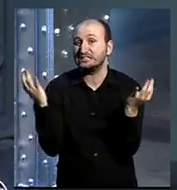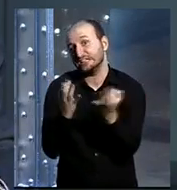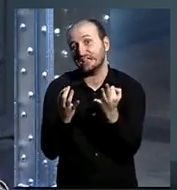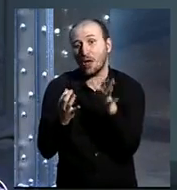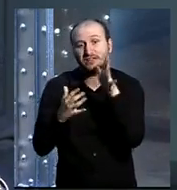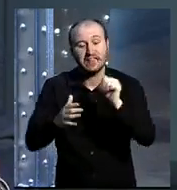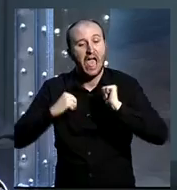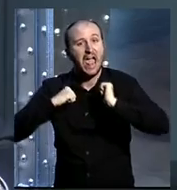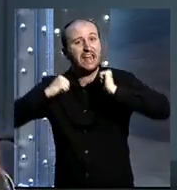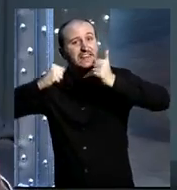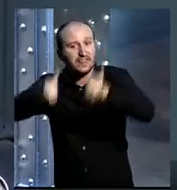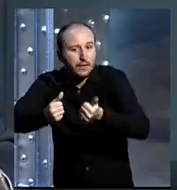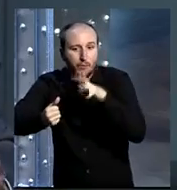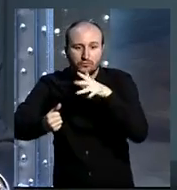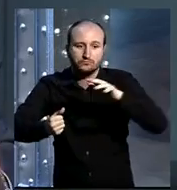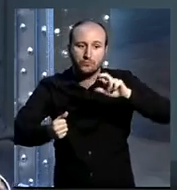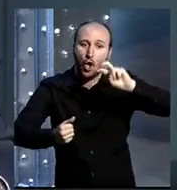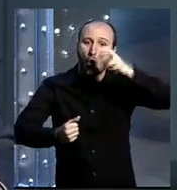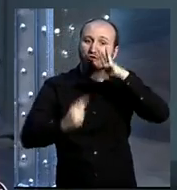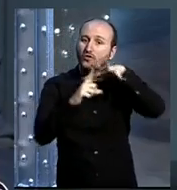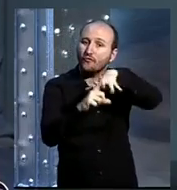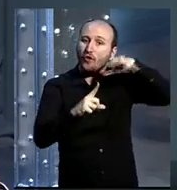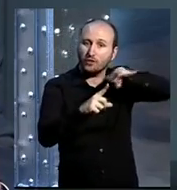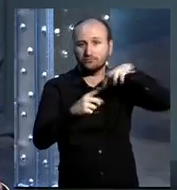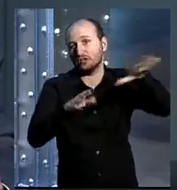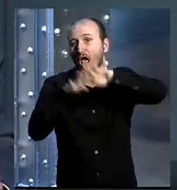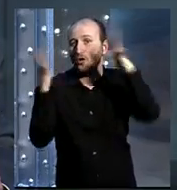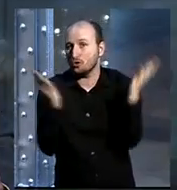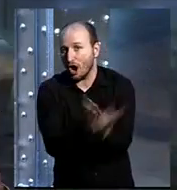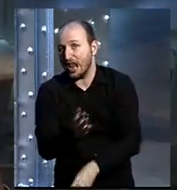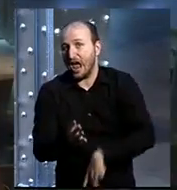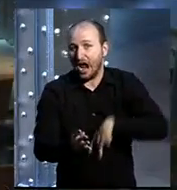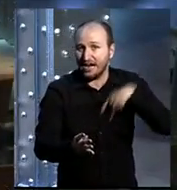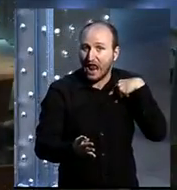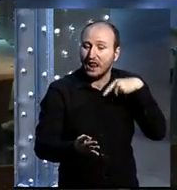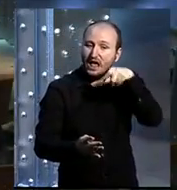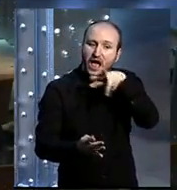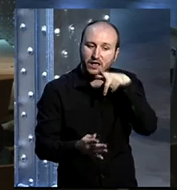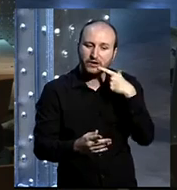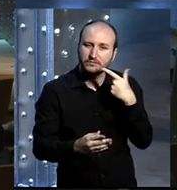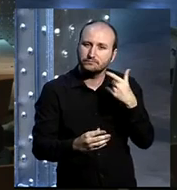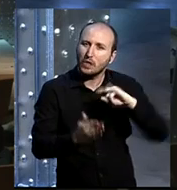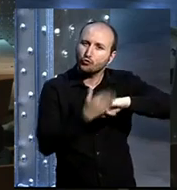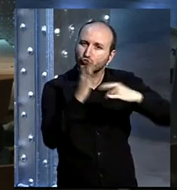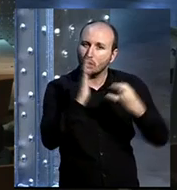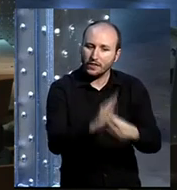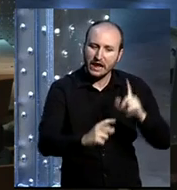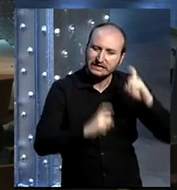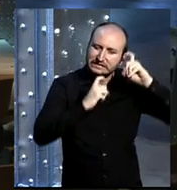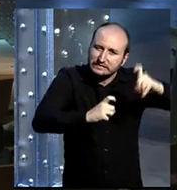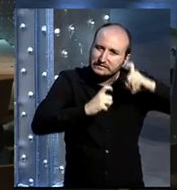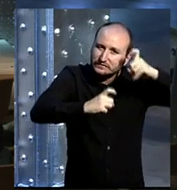iniciativas globales, ¿no? Lo que están sucediendo en otro tipo de foros, en definitiva, donde se están tratando de buscar soluciones a este problema,